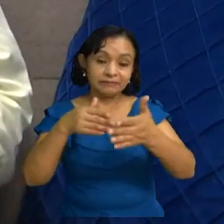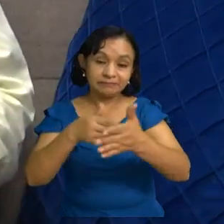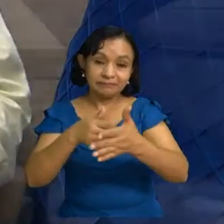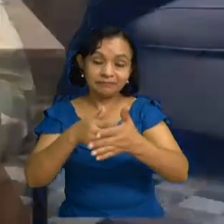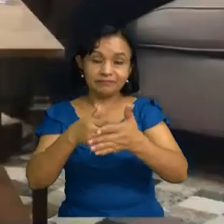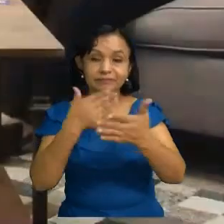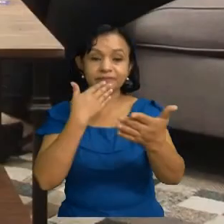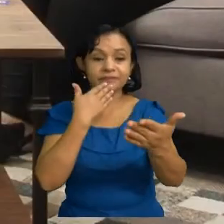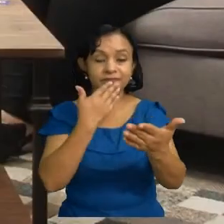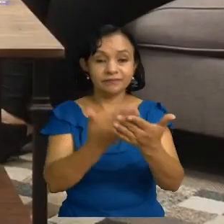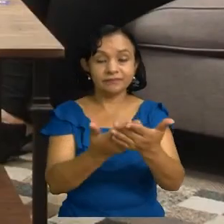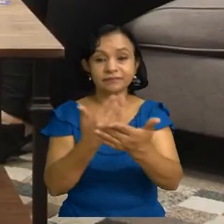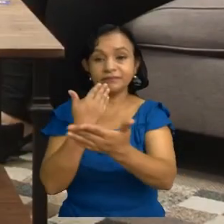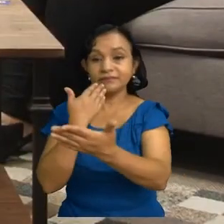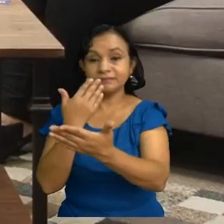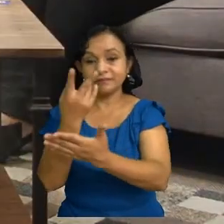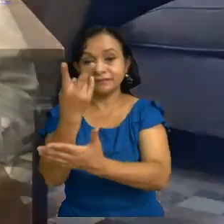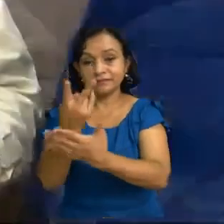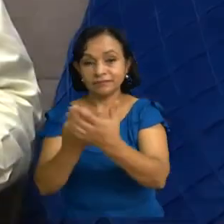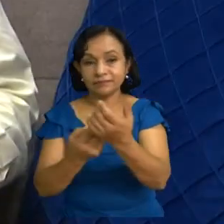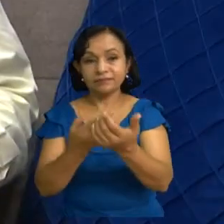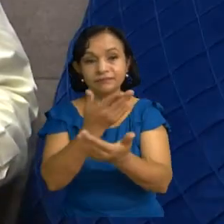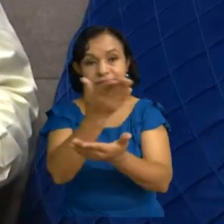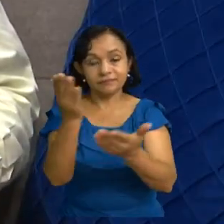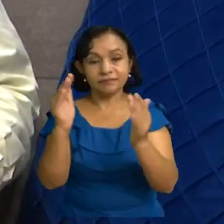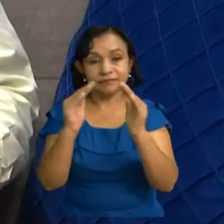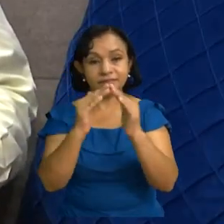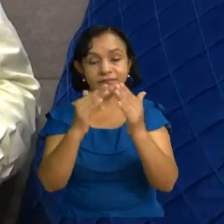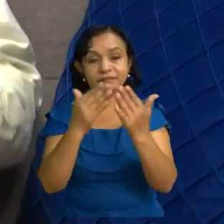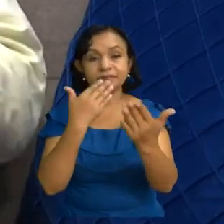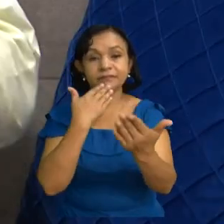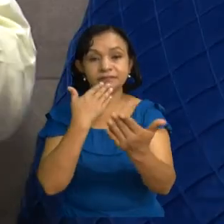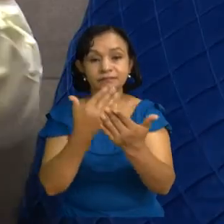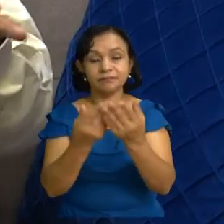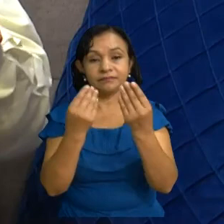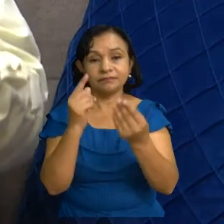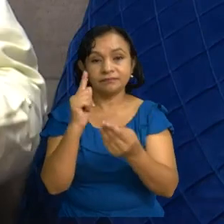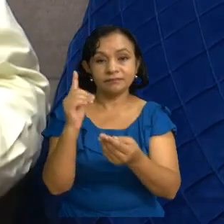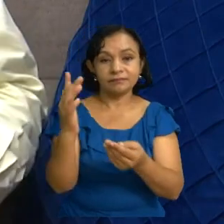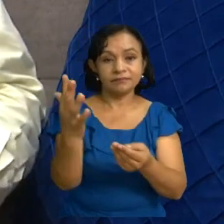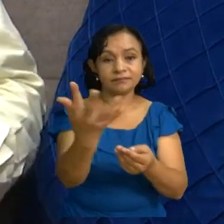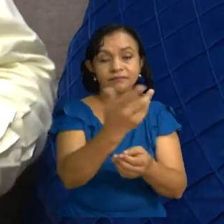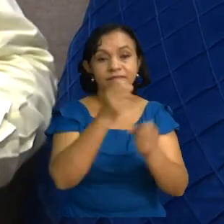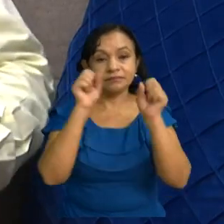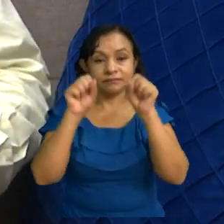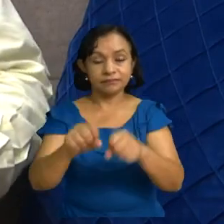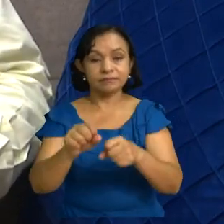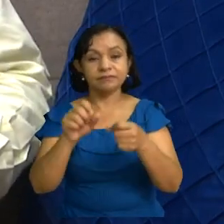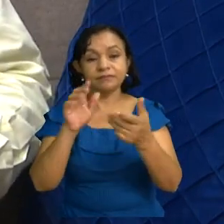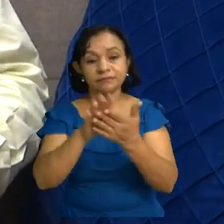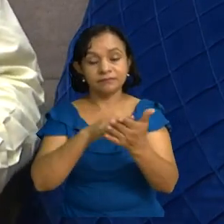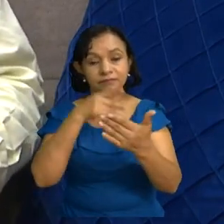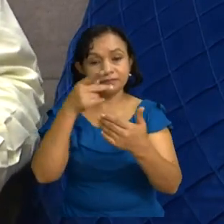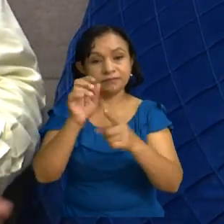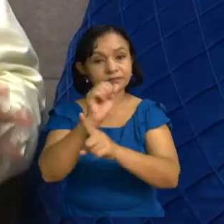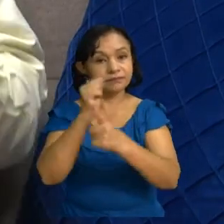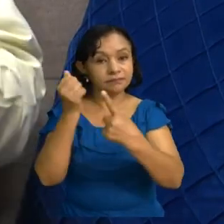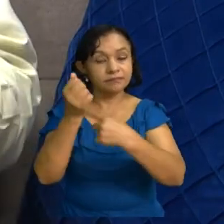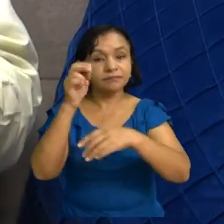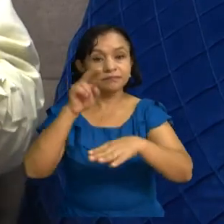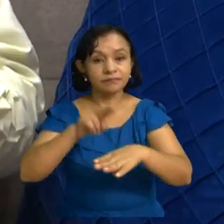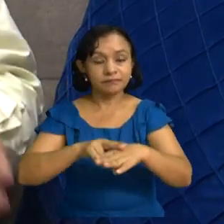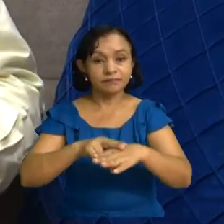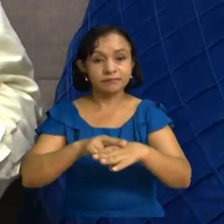agradecerles a ambas y arte que esté en su hogar también muchísimas gracias por habernos acompañado a nombre de todo el equipo que hace posible la transmisión de su programa desde el parlamento